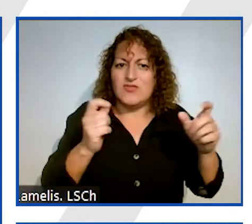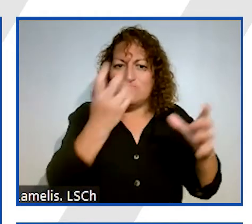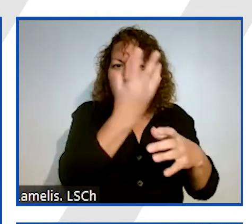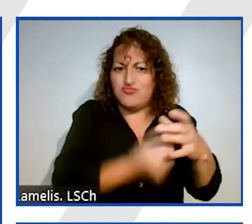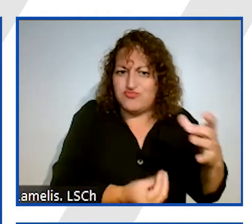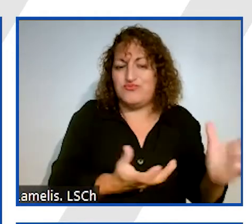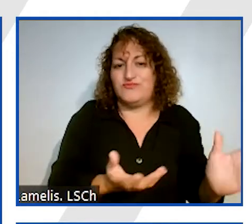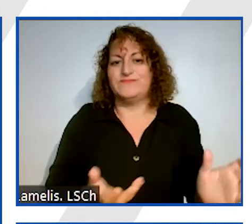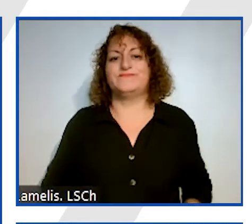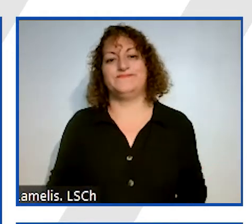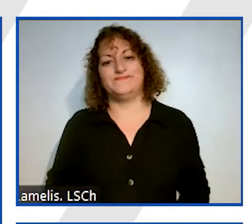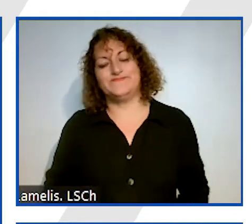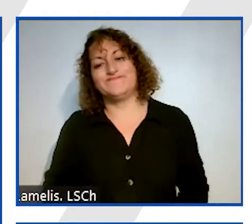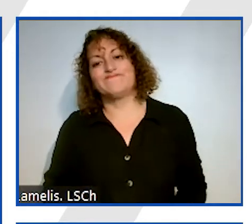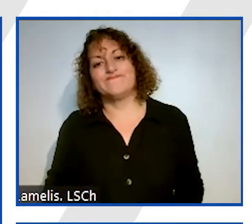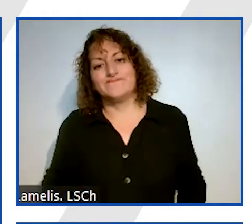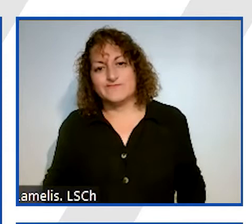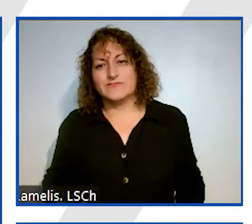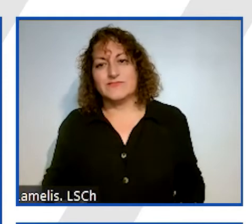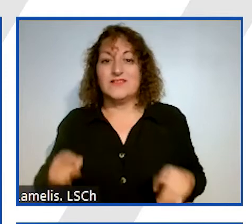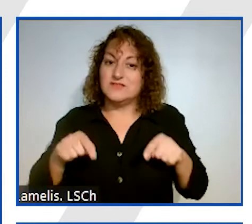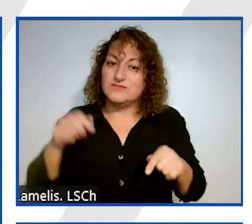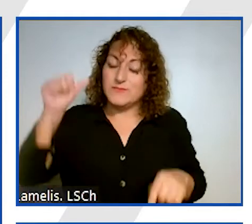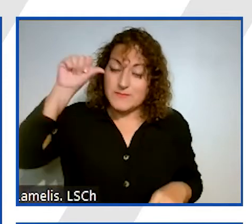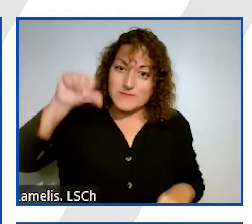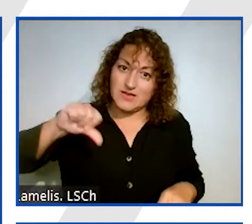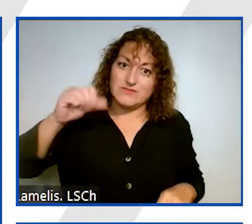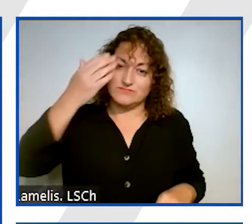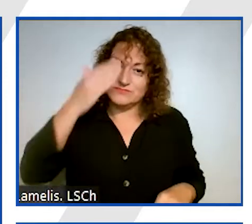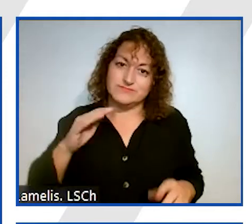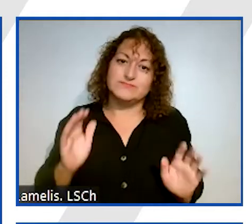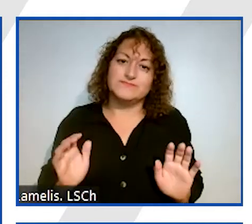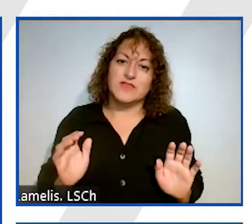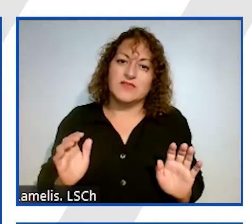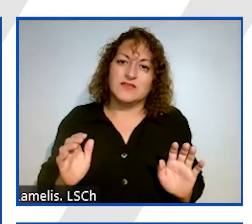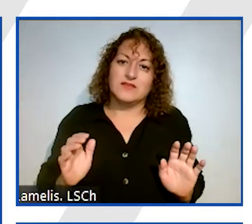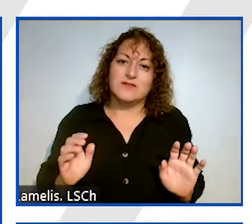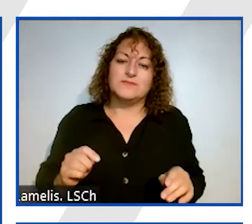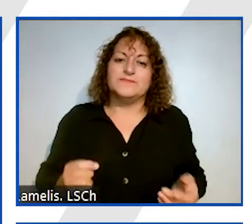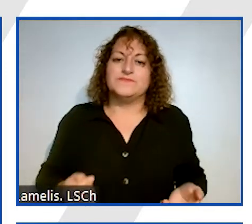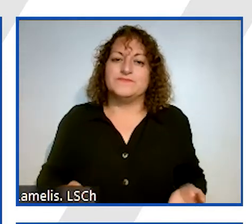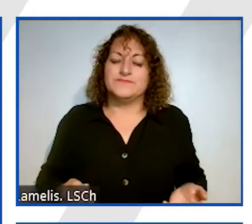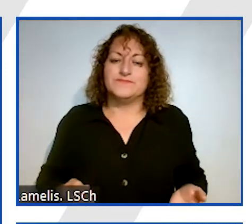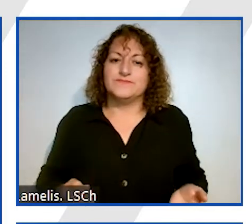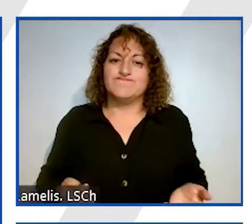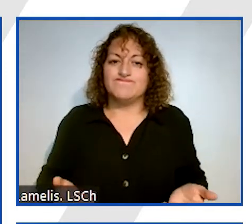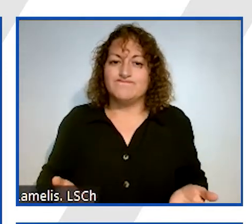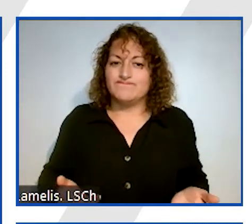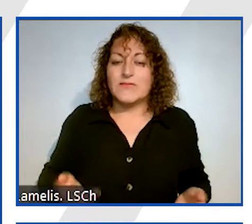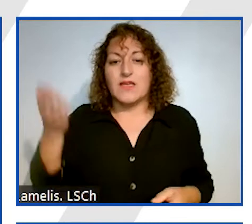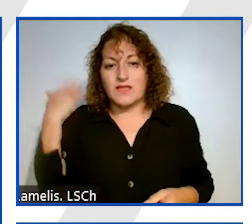¿Ya? Pero bueno, esas son las cosas malas. Las cosas buenas es que han sido relativamente abundantes, como les dije